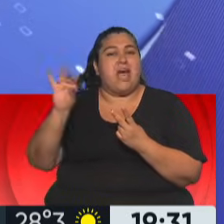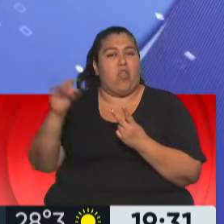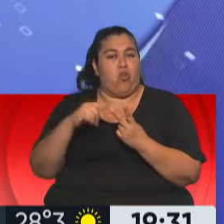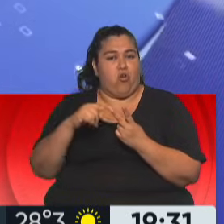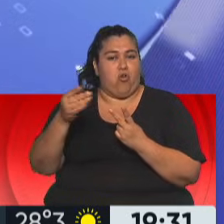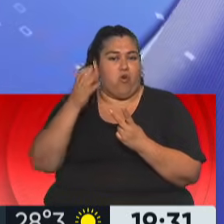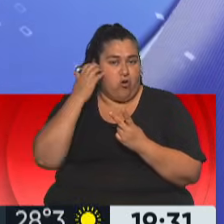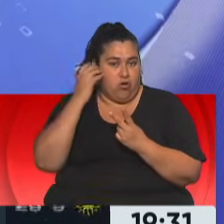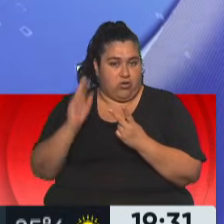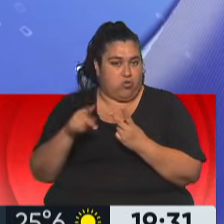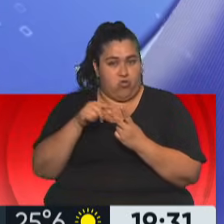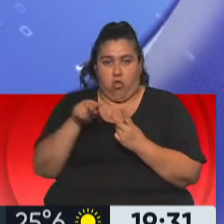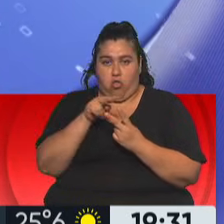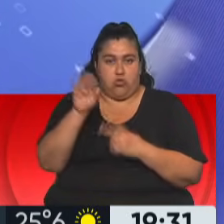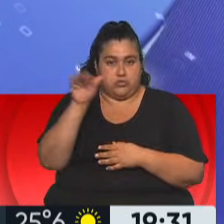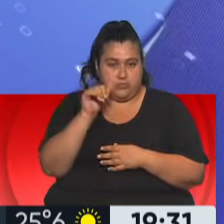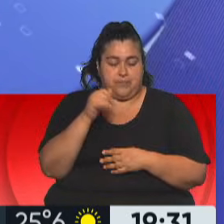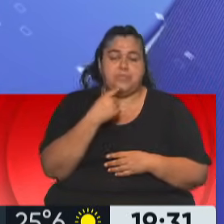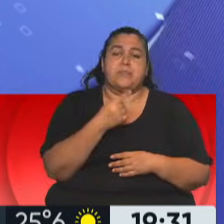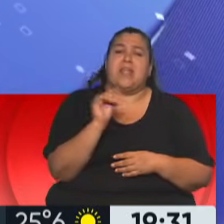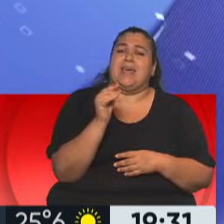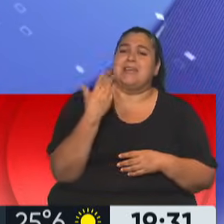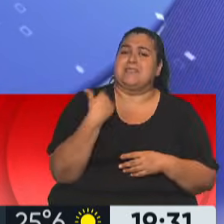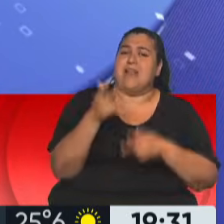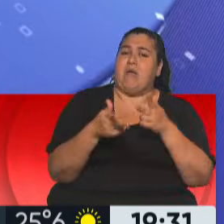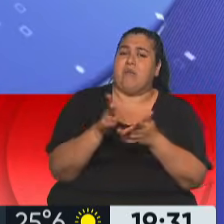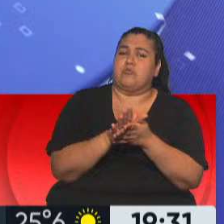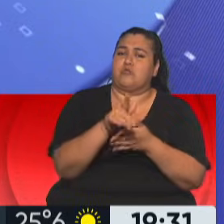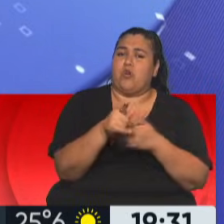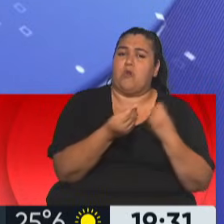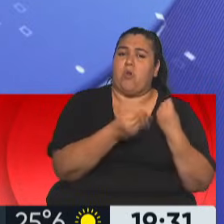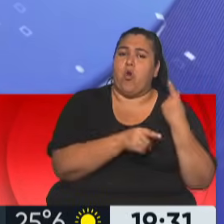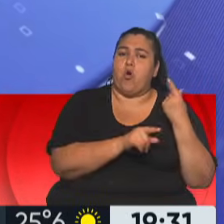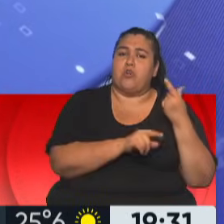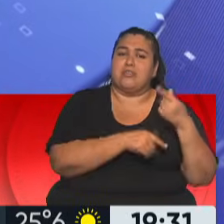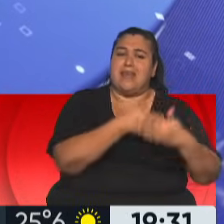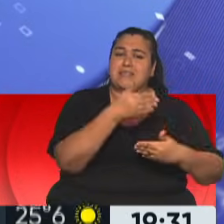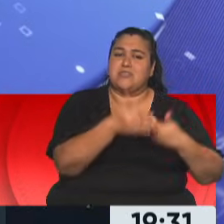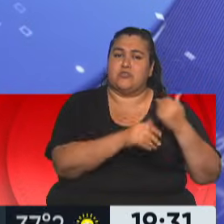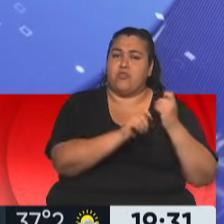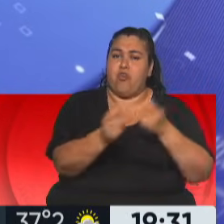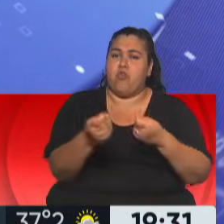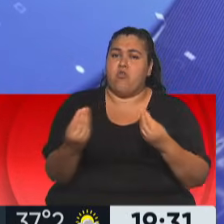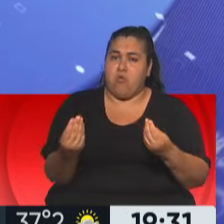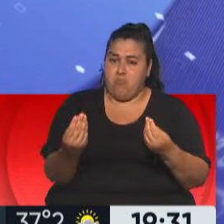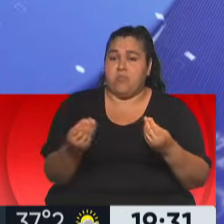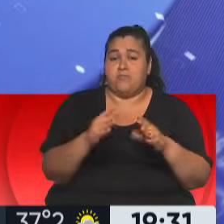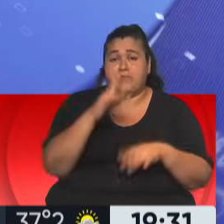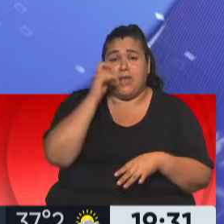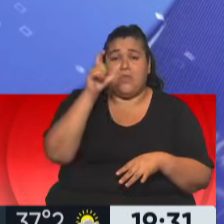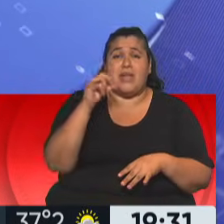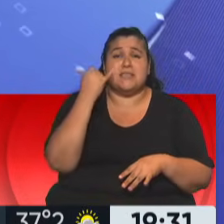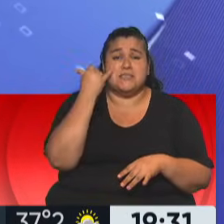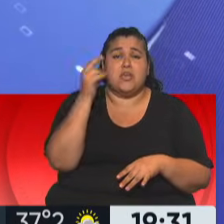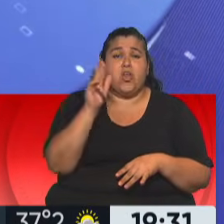ser la transición, ¿no? Mencionábamos el caso de Delcy Rodríguez y bueno, un poco llamó bastante la atención